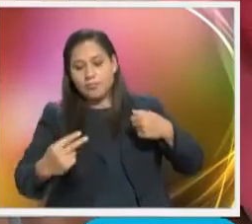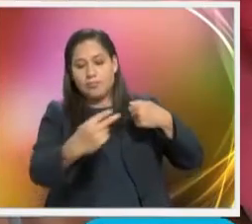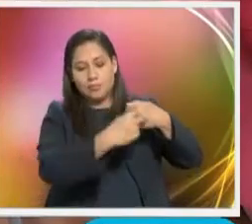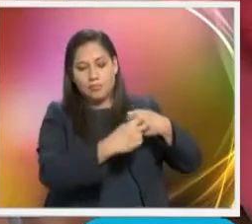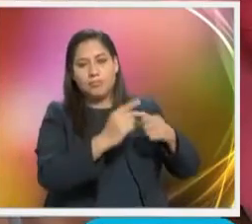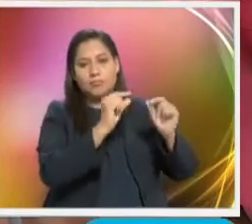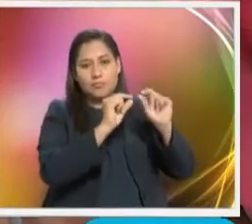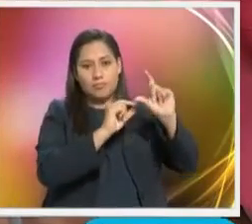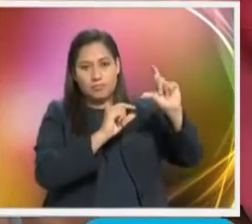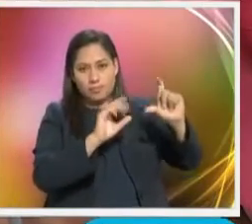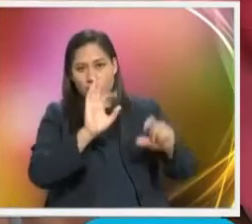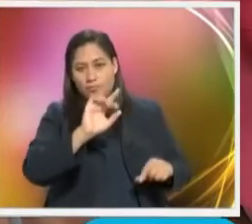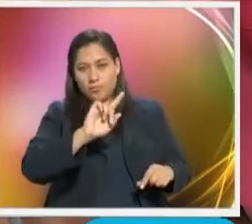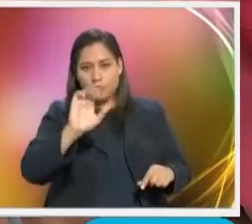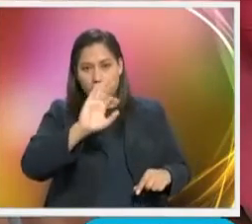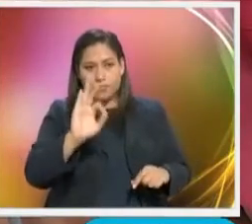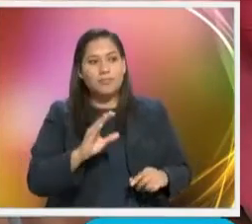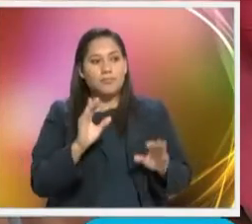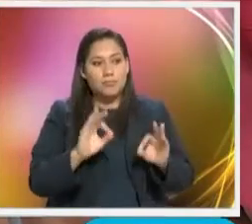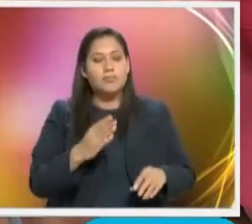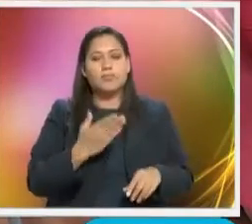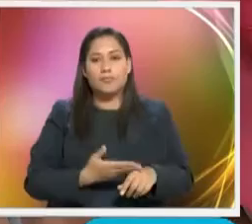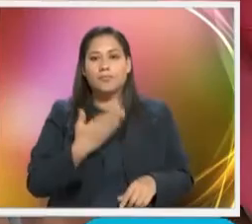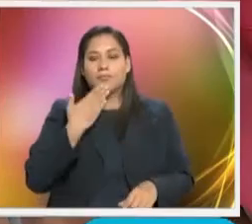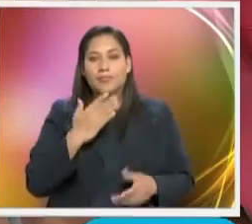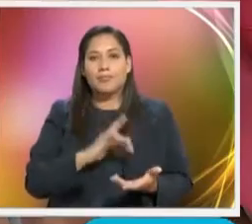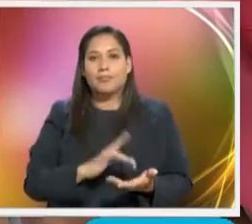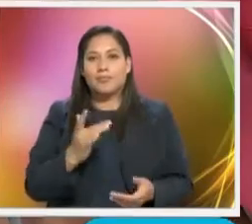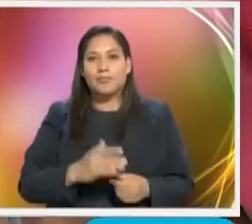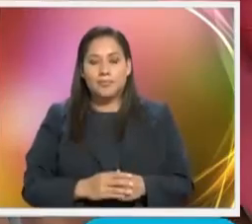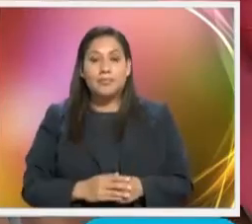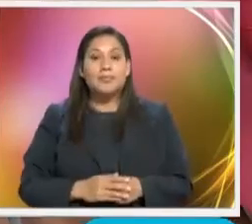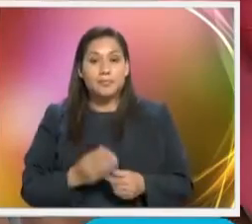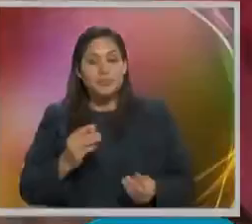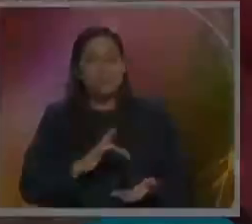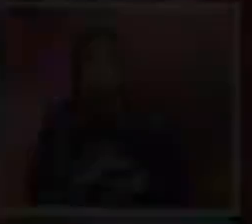para recuperar salir. el 100%. Excelente, Muy Steve. bien. Muchas Así gracias. es. Cuiden la batería, ¿eh? Muchísimas gracias por estos tips.